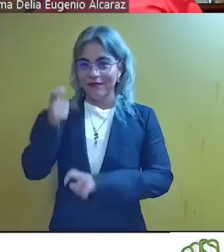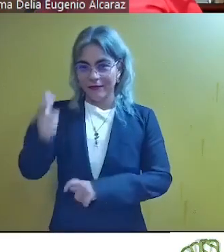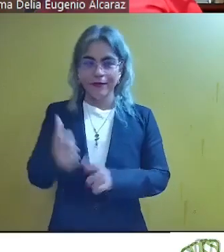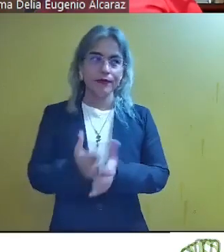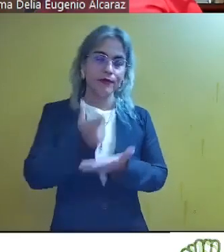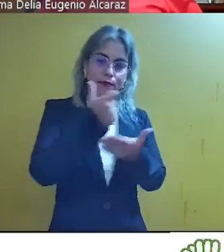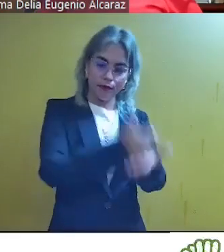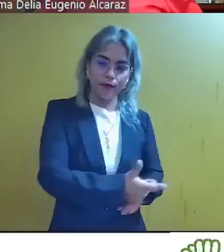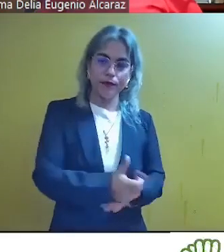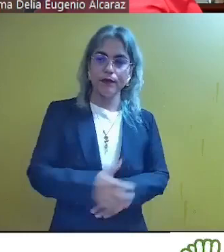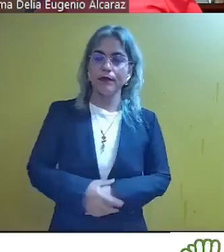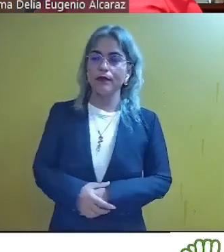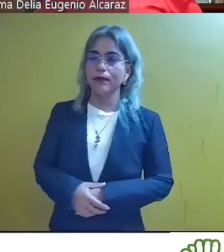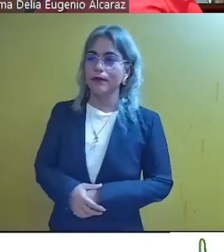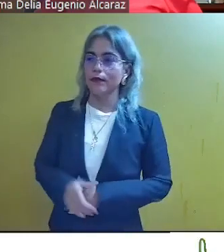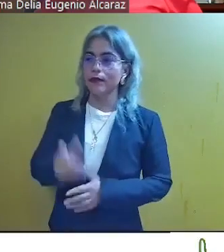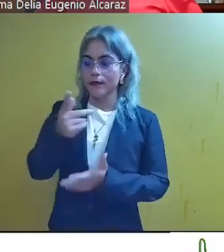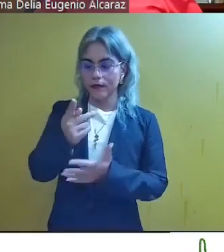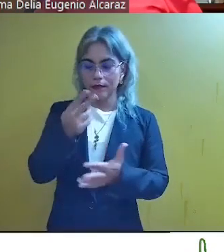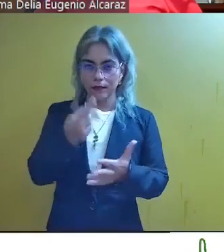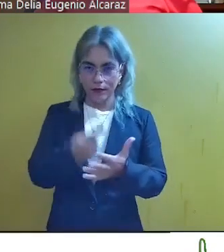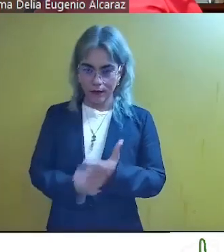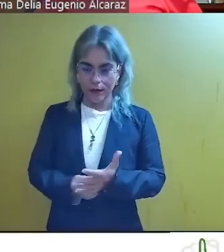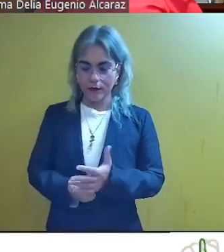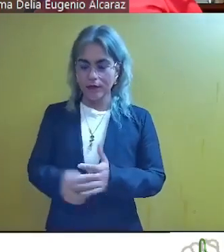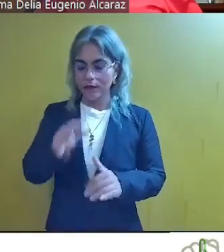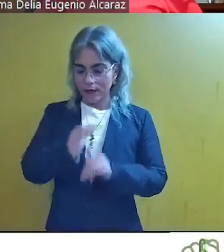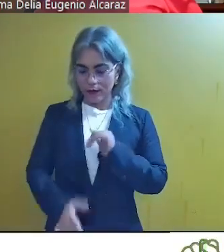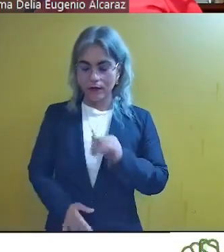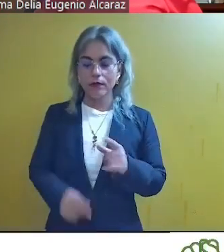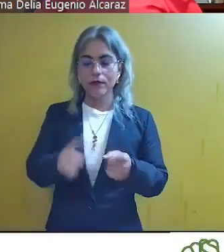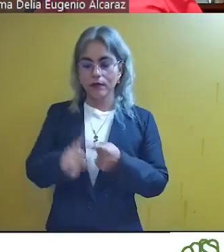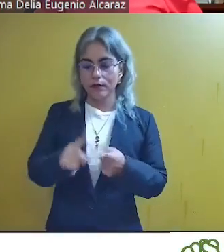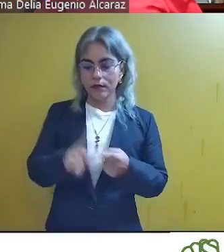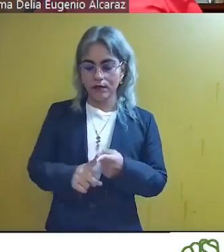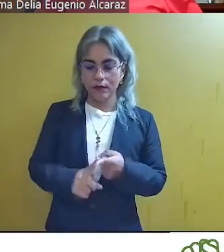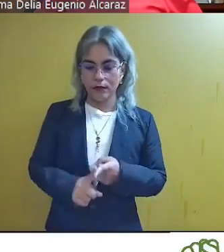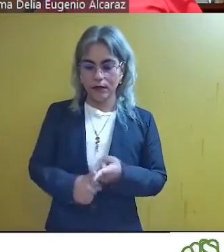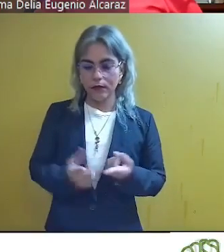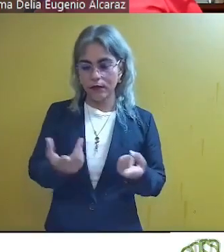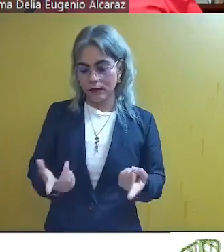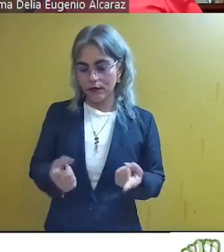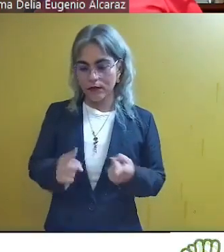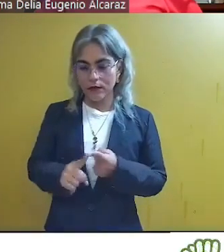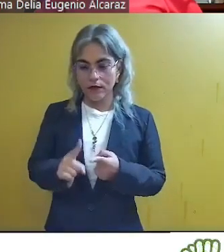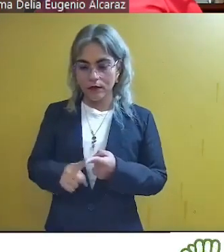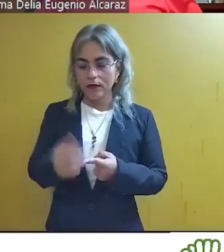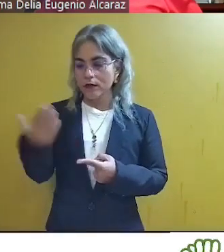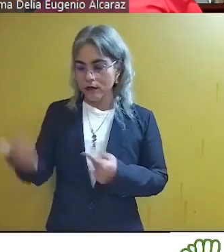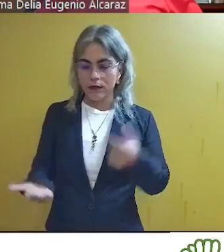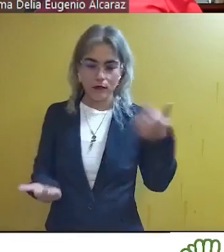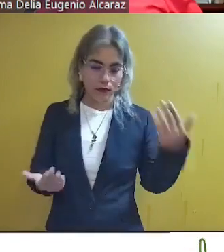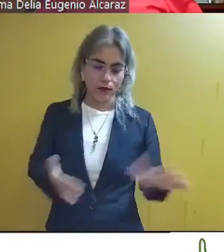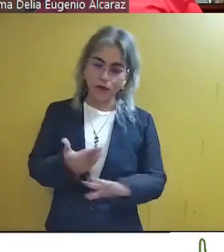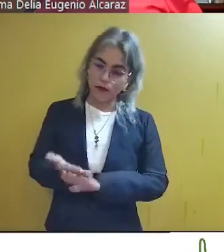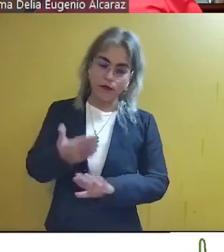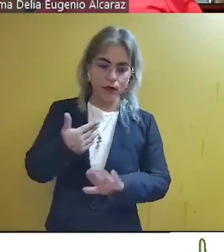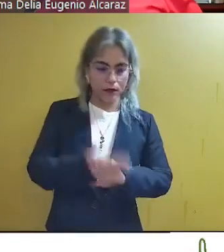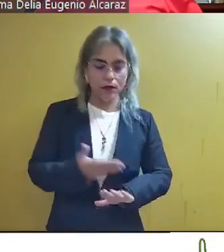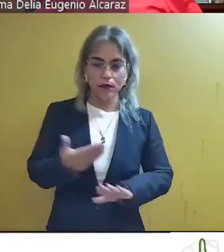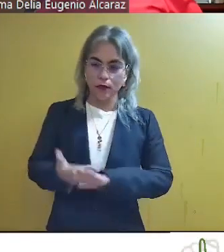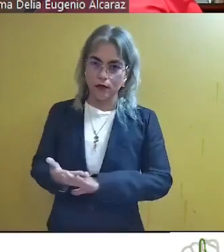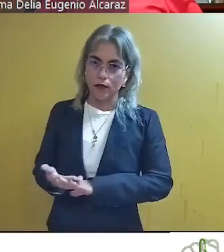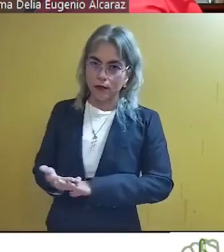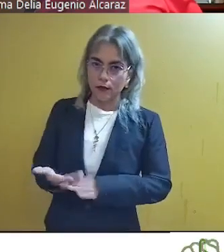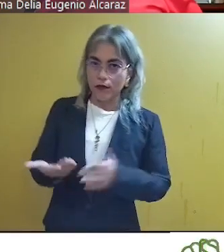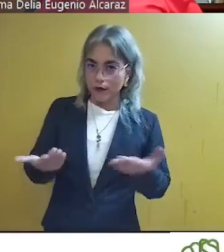El proyecto concluye con los siguientes puntos resolutivos. Primero, son infundados por una parte y fundados por otra los agravios hechos valer por la parte actora